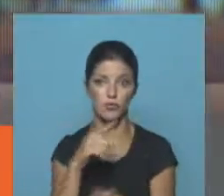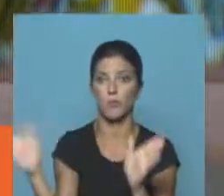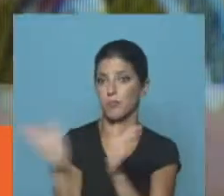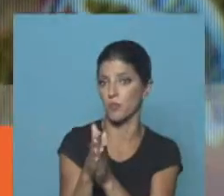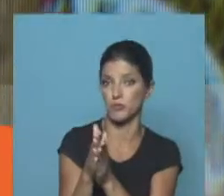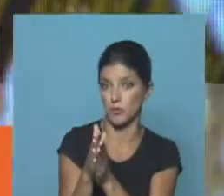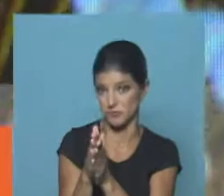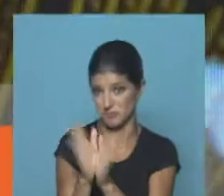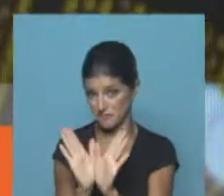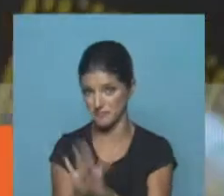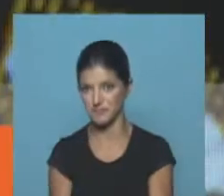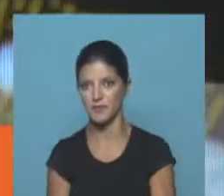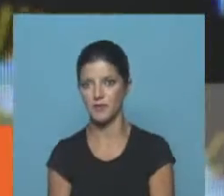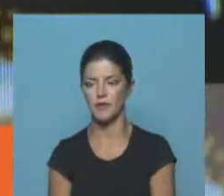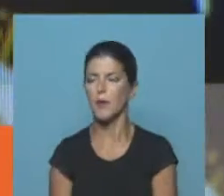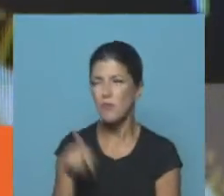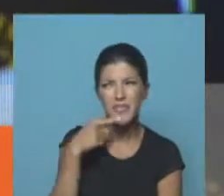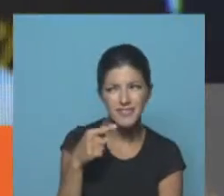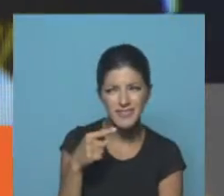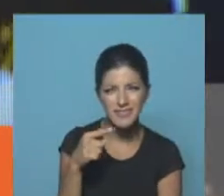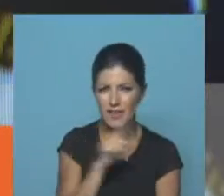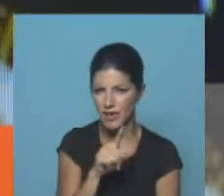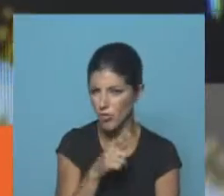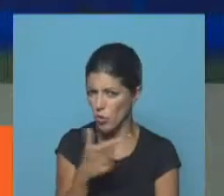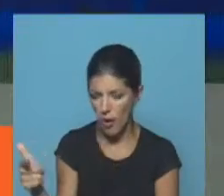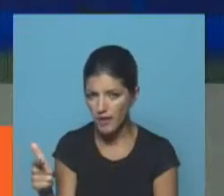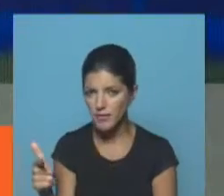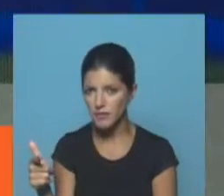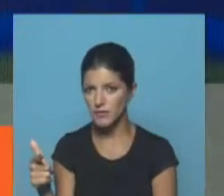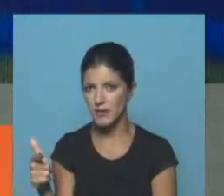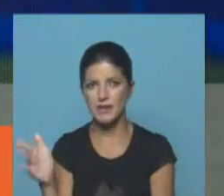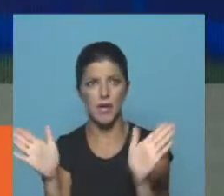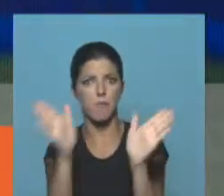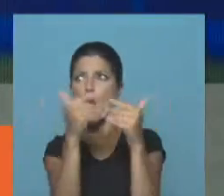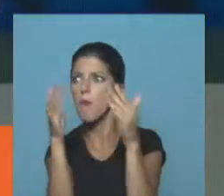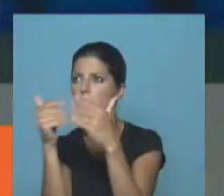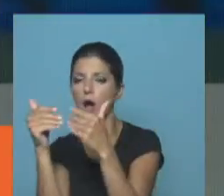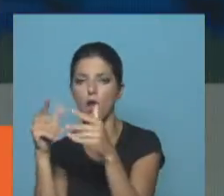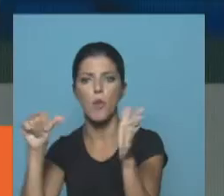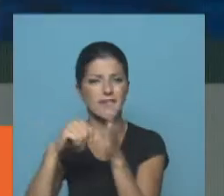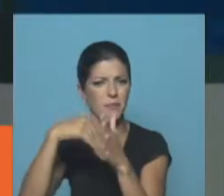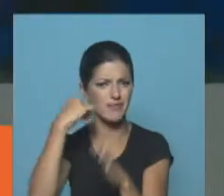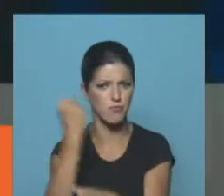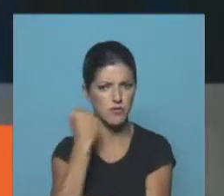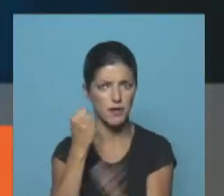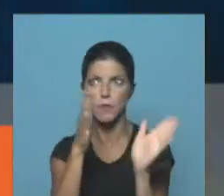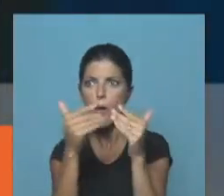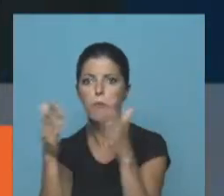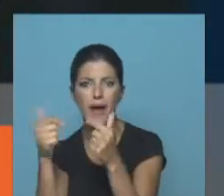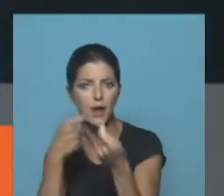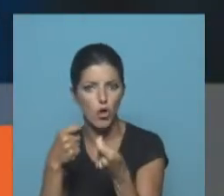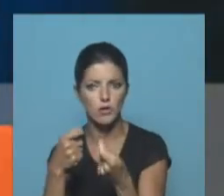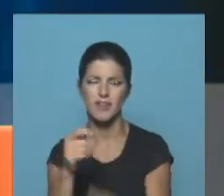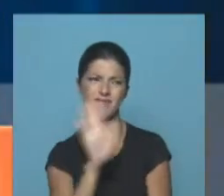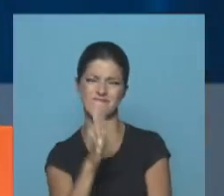mensaje del Brexit, ¿no? Vos decís que no se viene entonces una ola de cerrazón absoluta. ¿Vos no crees que eso vaya a ocurrir? No me va a parecer. No